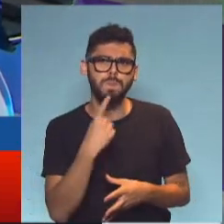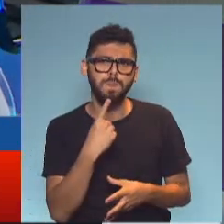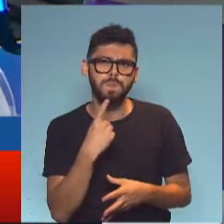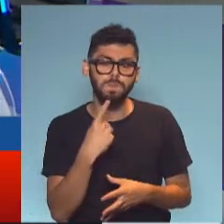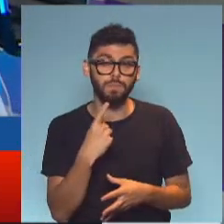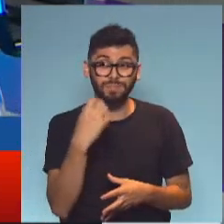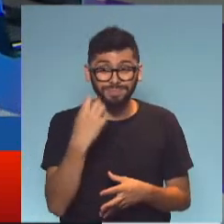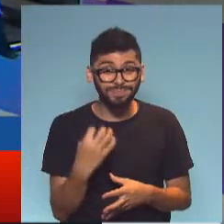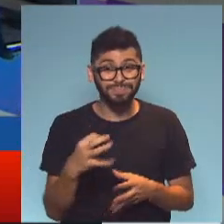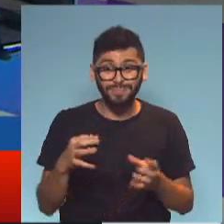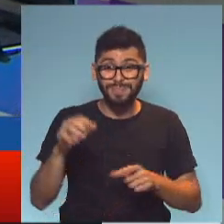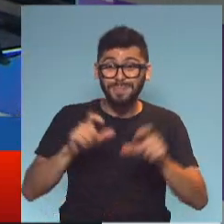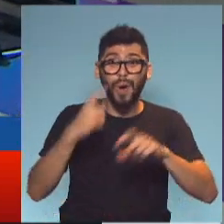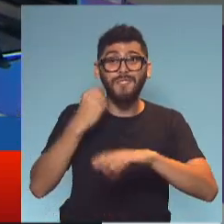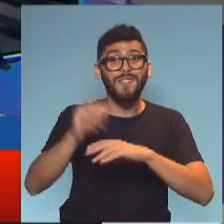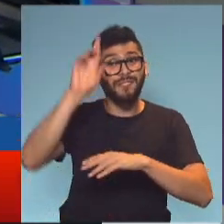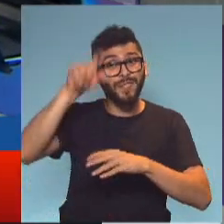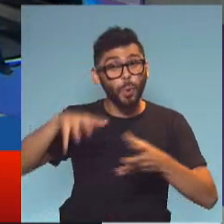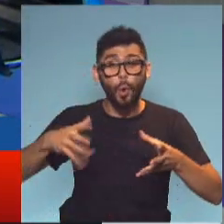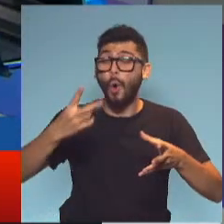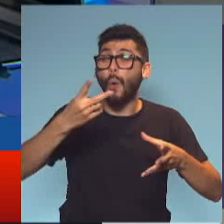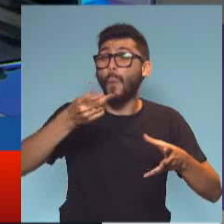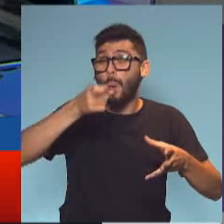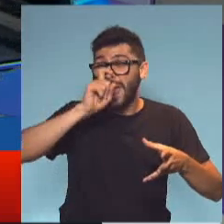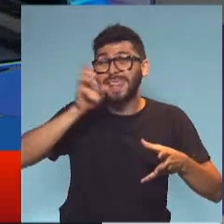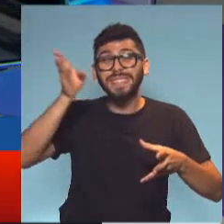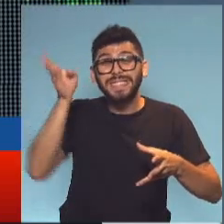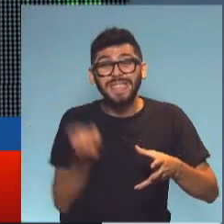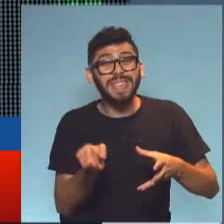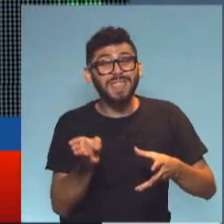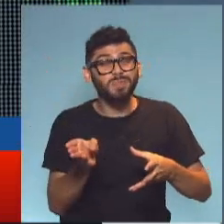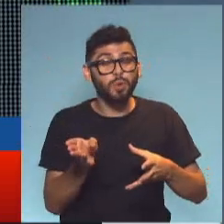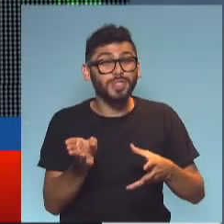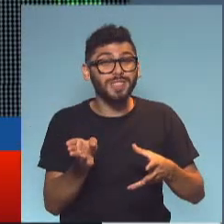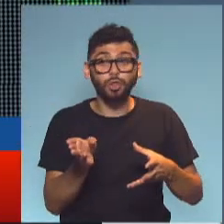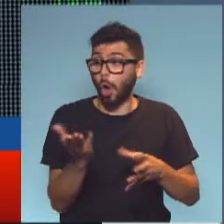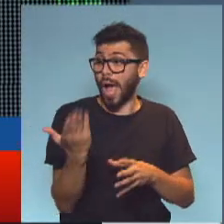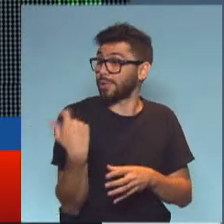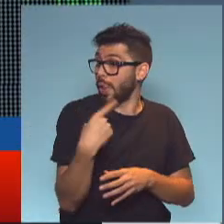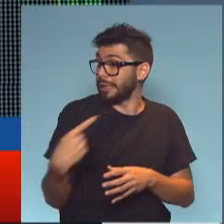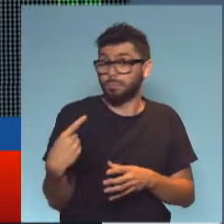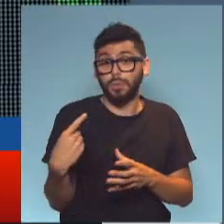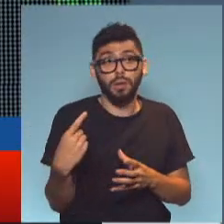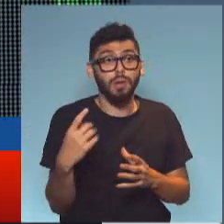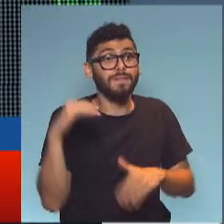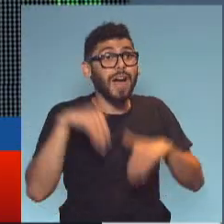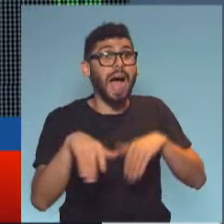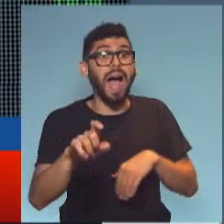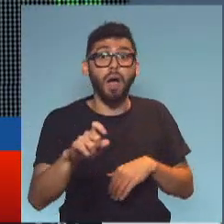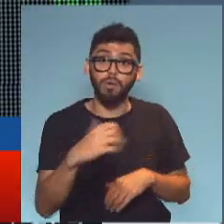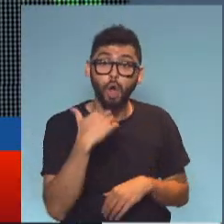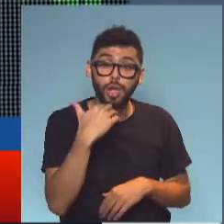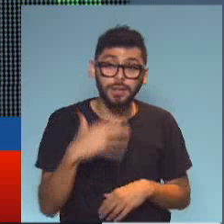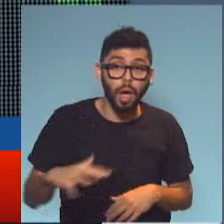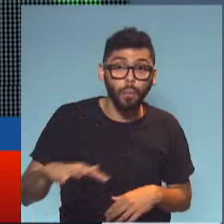el 27%, más de un cuarto del electorado que hasta hace una semana no se definía por ningún candidato. Entonces, eso da cuenta